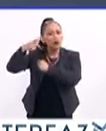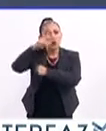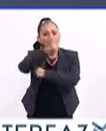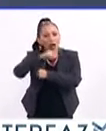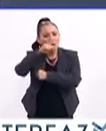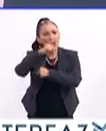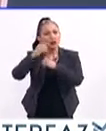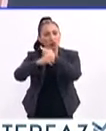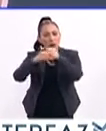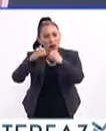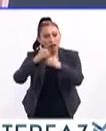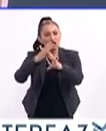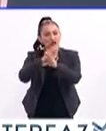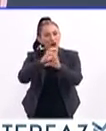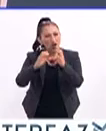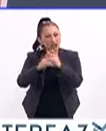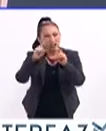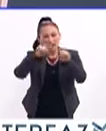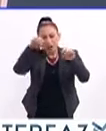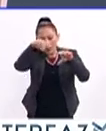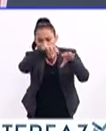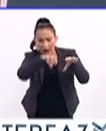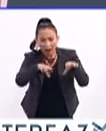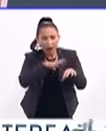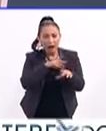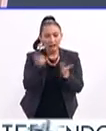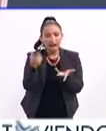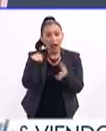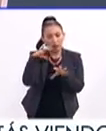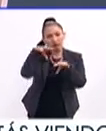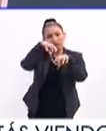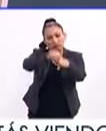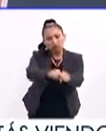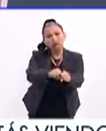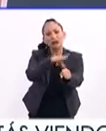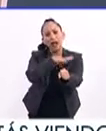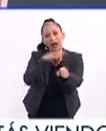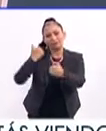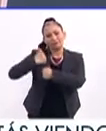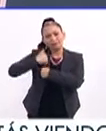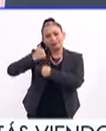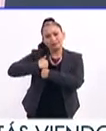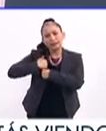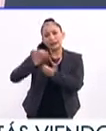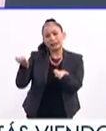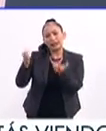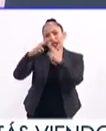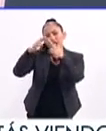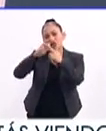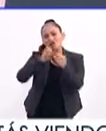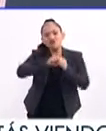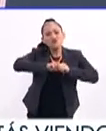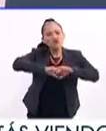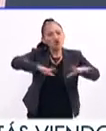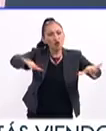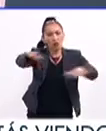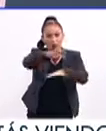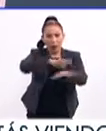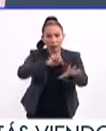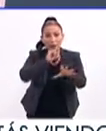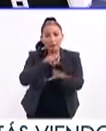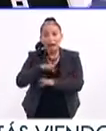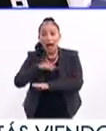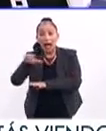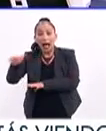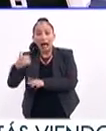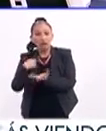lenguas, de los objetos, y que si bien podemos hablar pues de una conquista militar, espiritual, pues también debemos hablar de